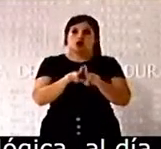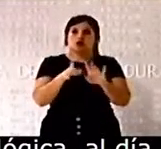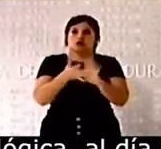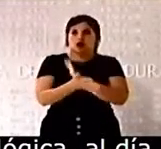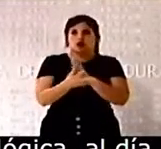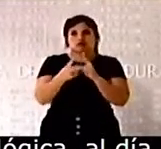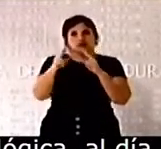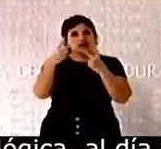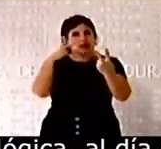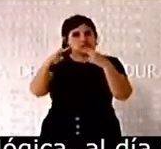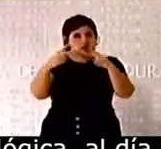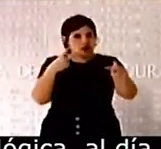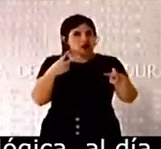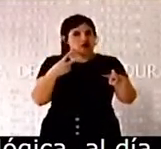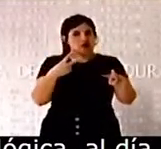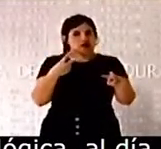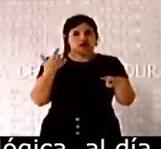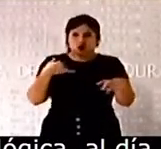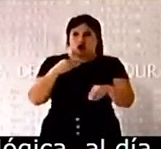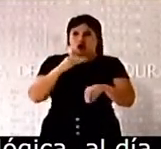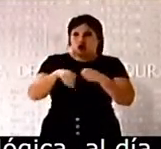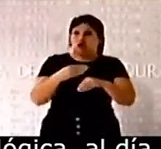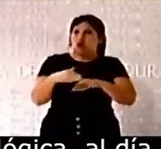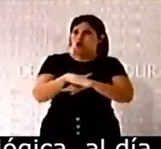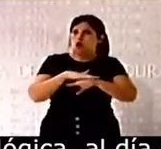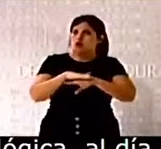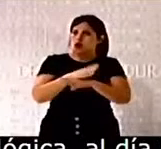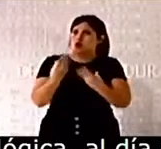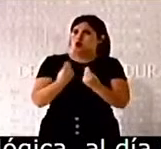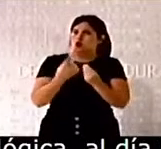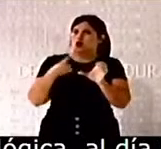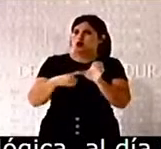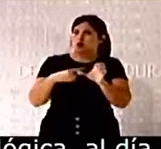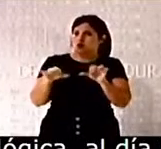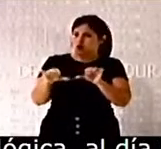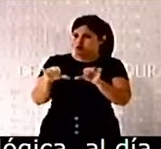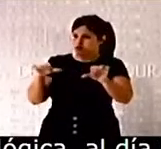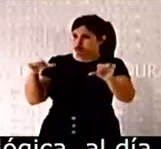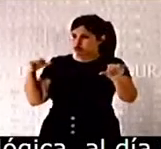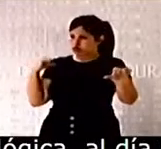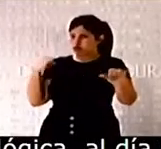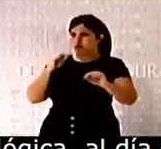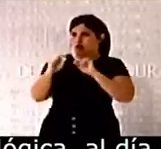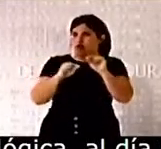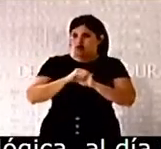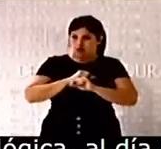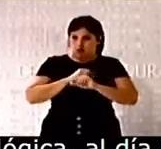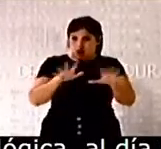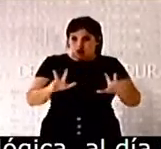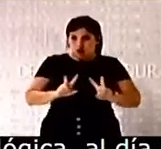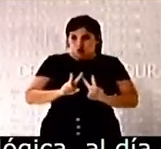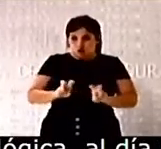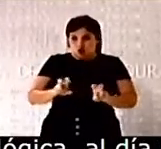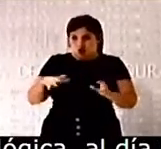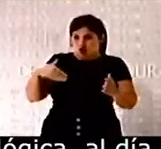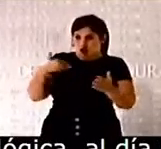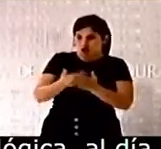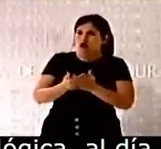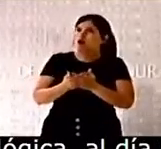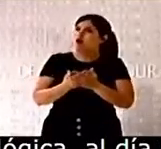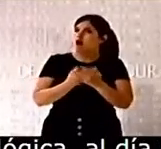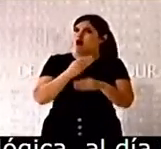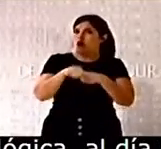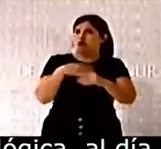transparencia que viene realizando el Gobierno de la Junta de Extremadura desde el principio de la pandemia y creo que esta información hay